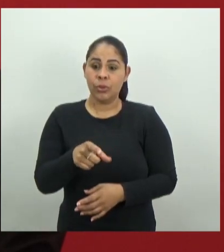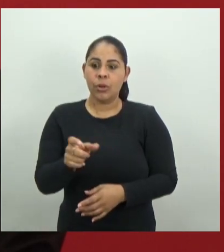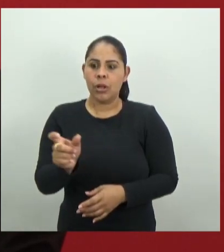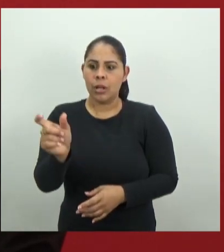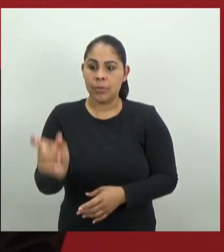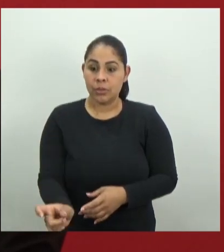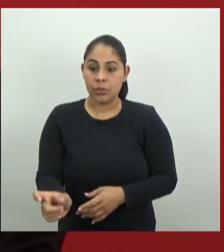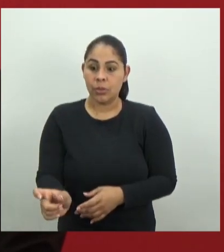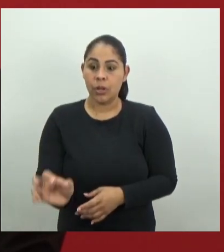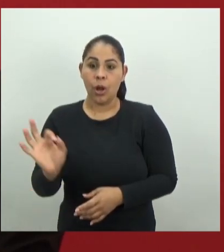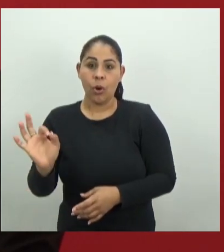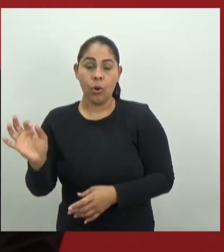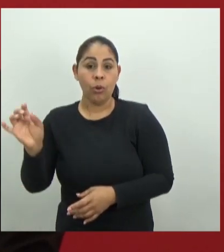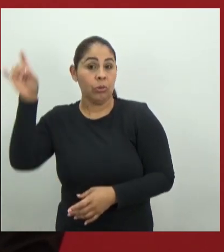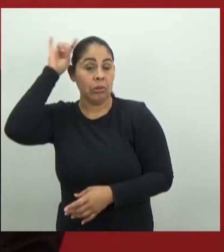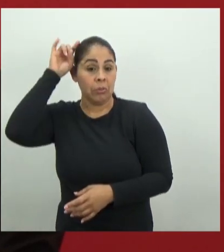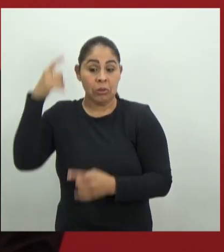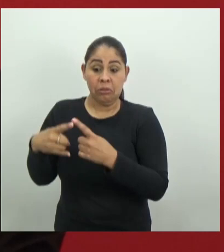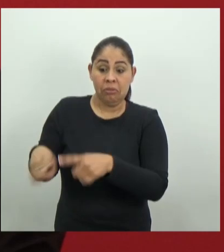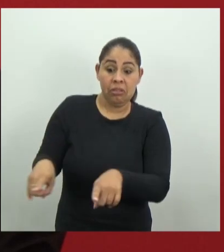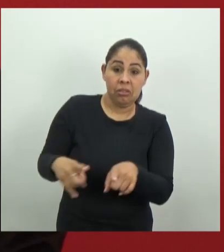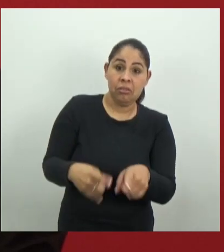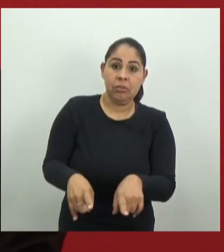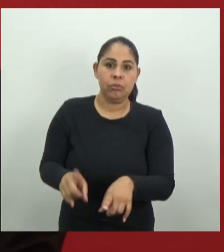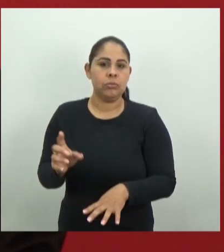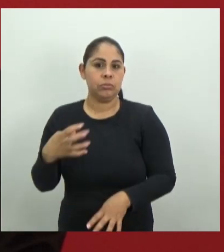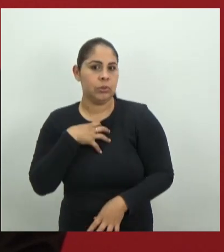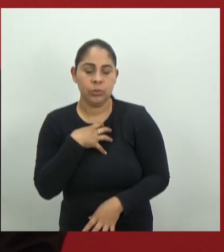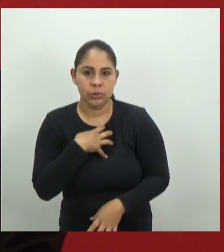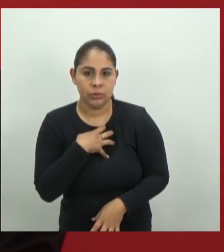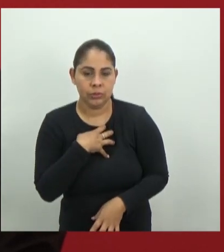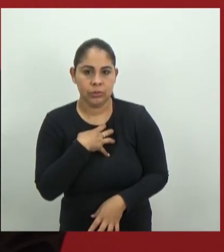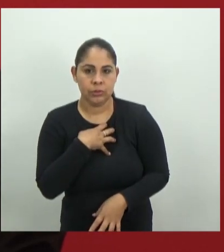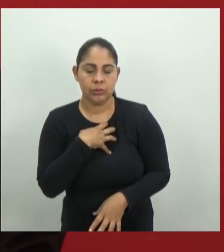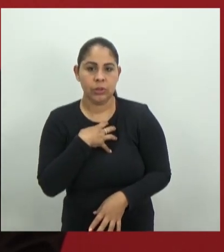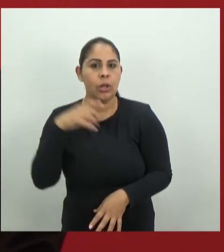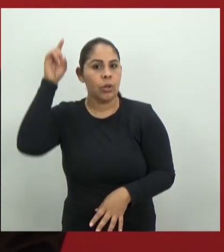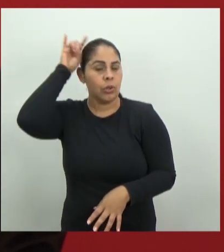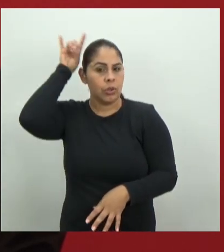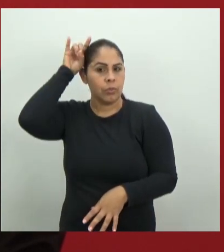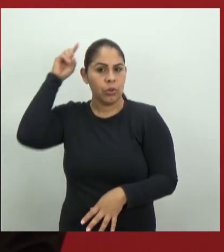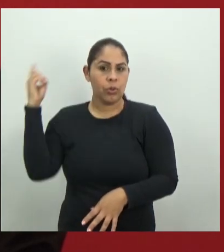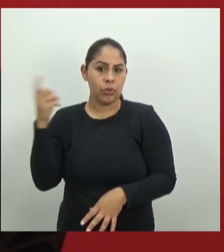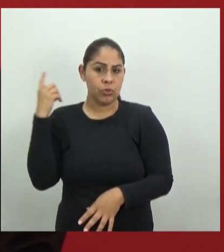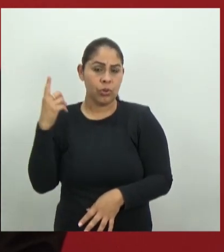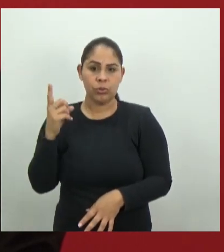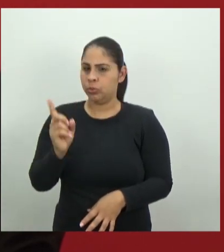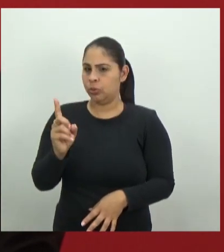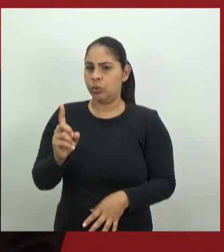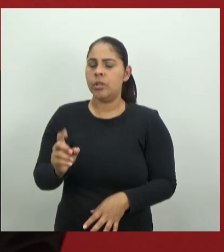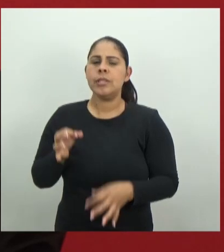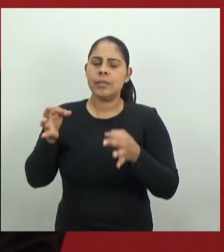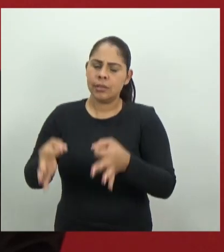demonio. Como dije, normalmente los demonios nunca están solos, siempre son unos cuantos, porque